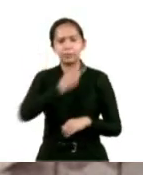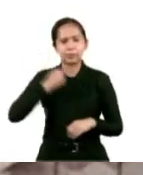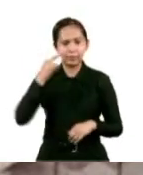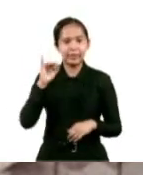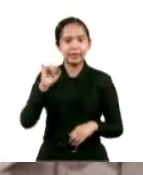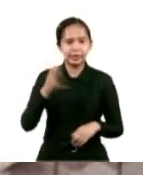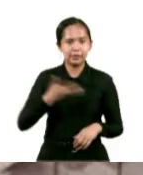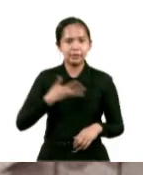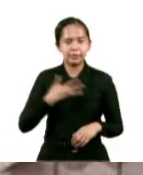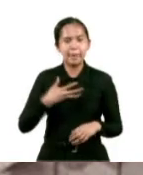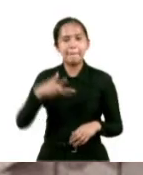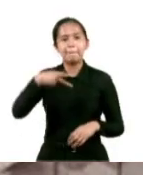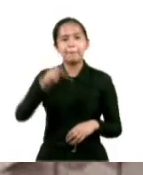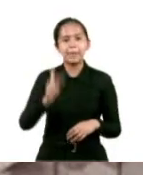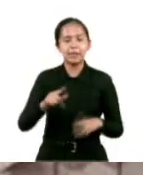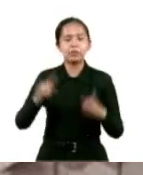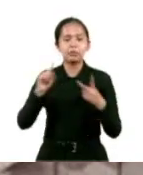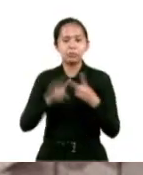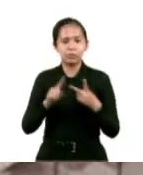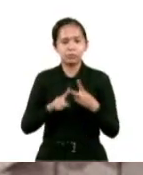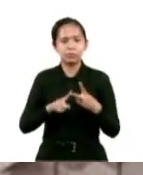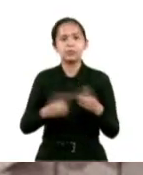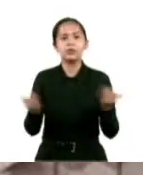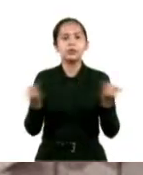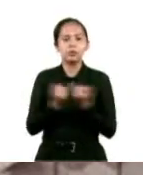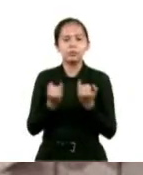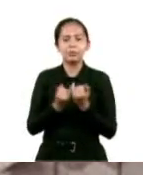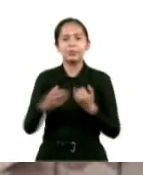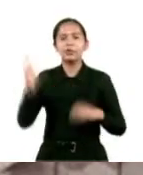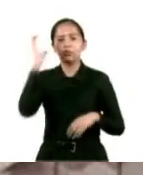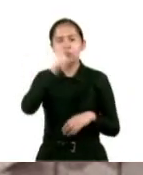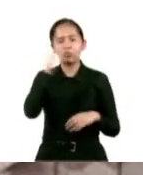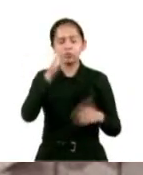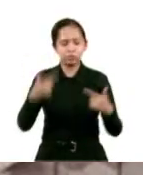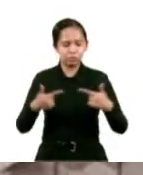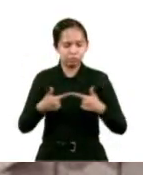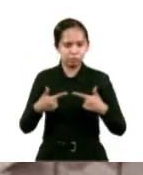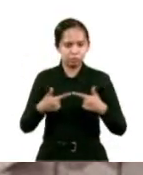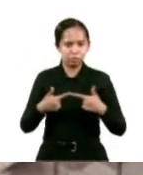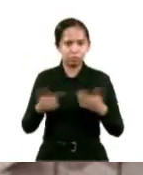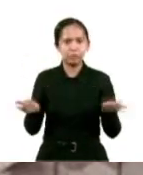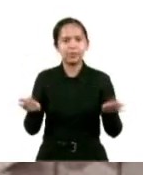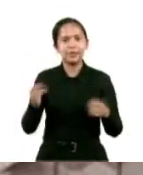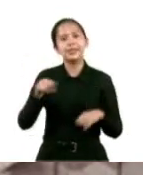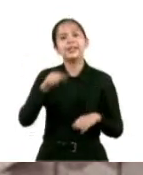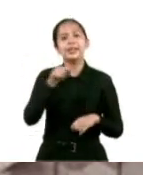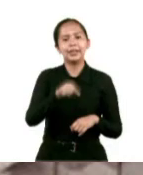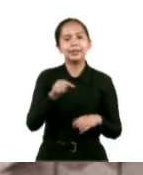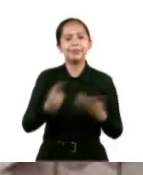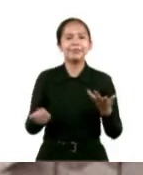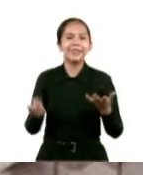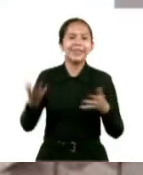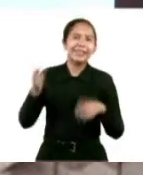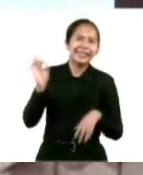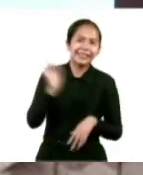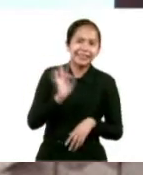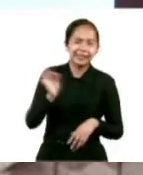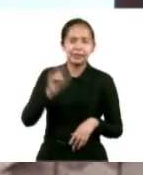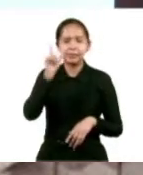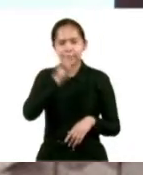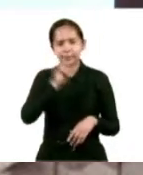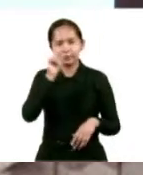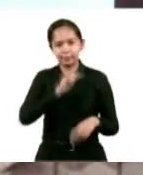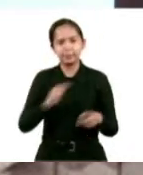términos de servicio que puede que las condiciones reales difieran de los resultados de los mapas y del contenido. Tercer